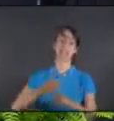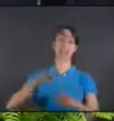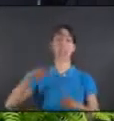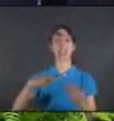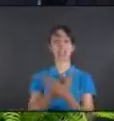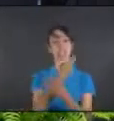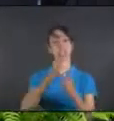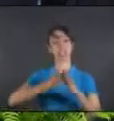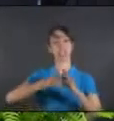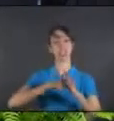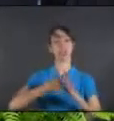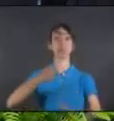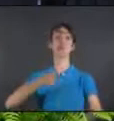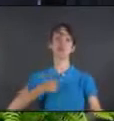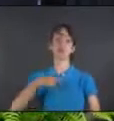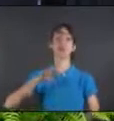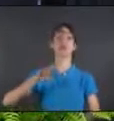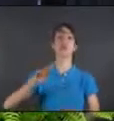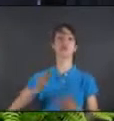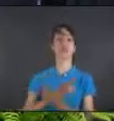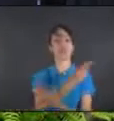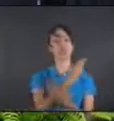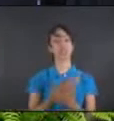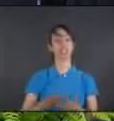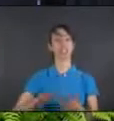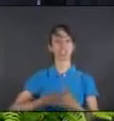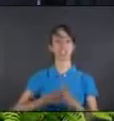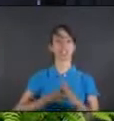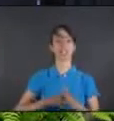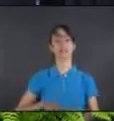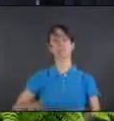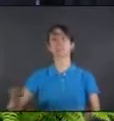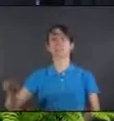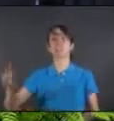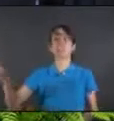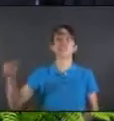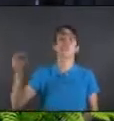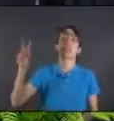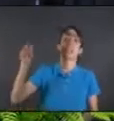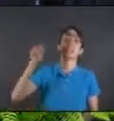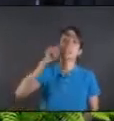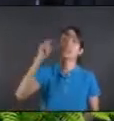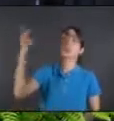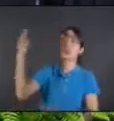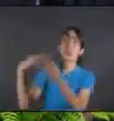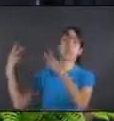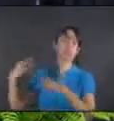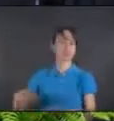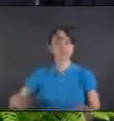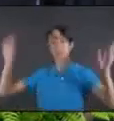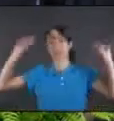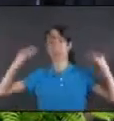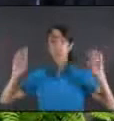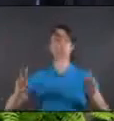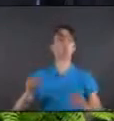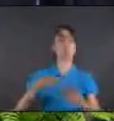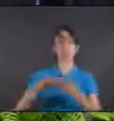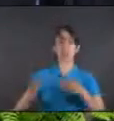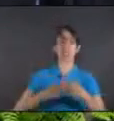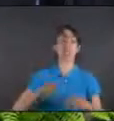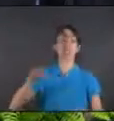¿Quiere que le diga qué me gustaría? No le miro con muchas ganas que le diga qué me gustaría, pero de todos modos se lo voy a decir, aunque no me diga amén.